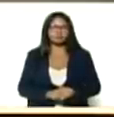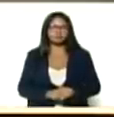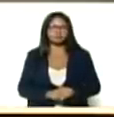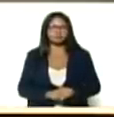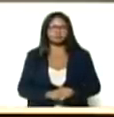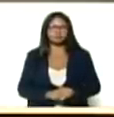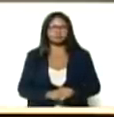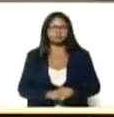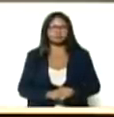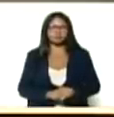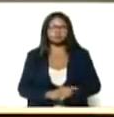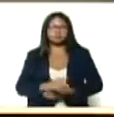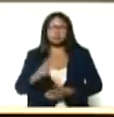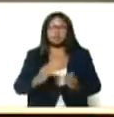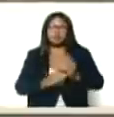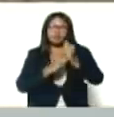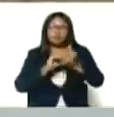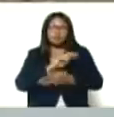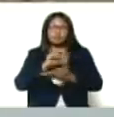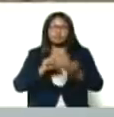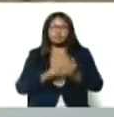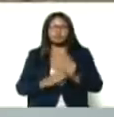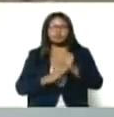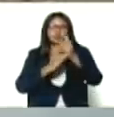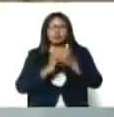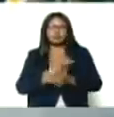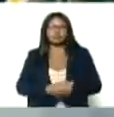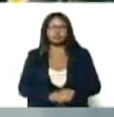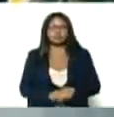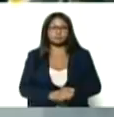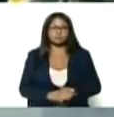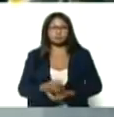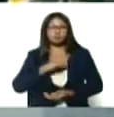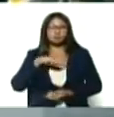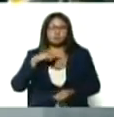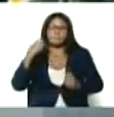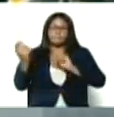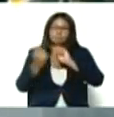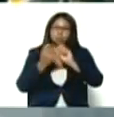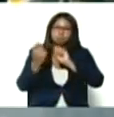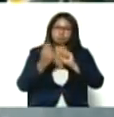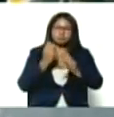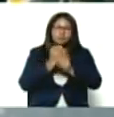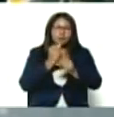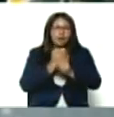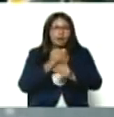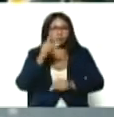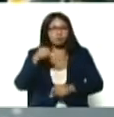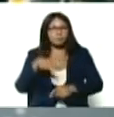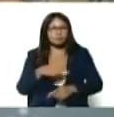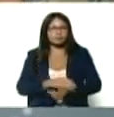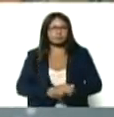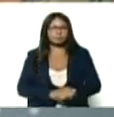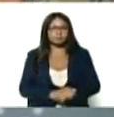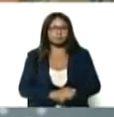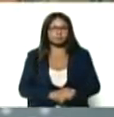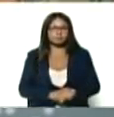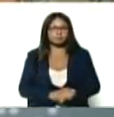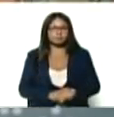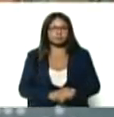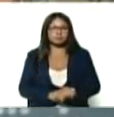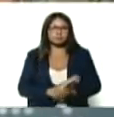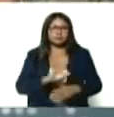miembros también de esta dirección nacional. Hemos estado entonces debatiendo y trabajando la